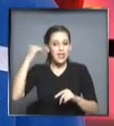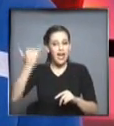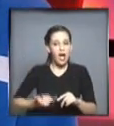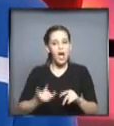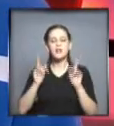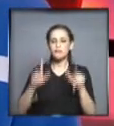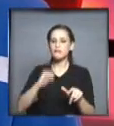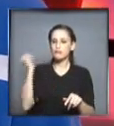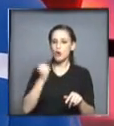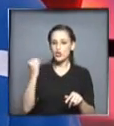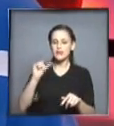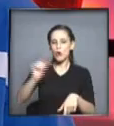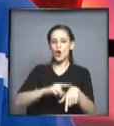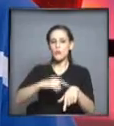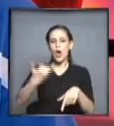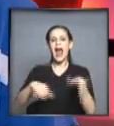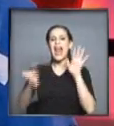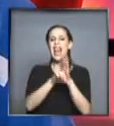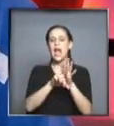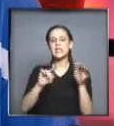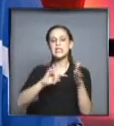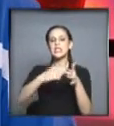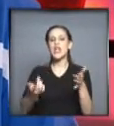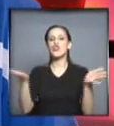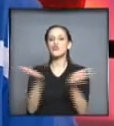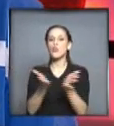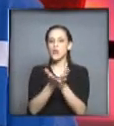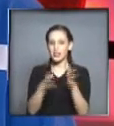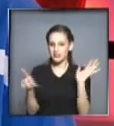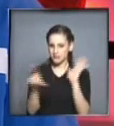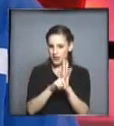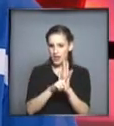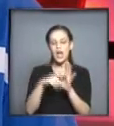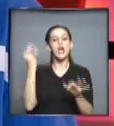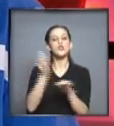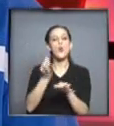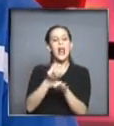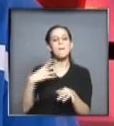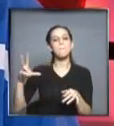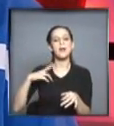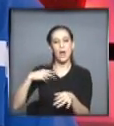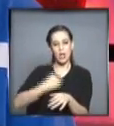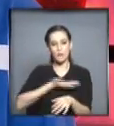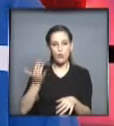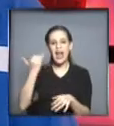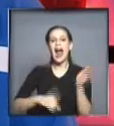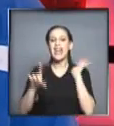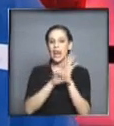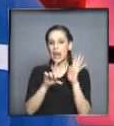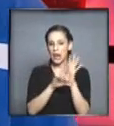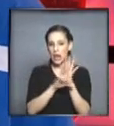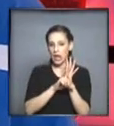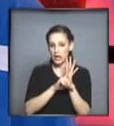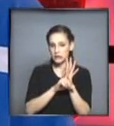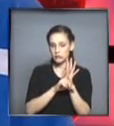profundiza mucho con... Hace poco salió una ley que se llama la Ley de Centro de Estudiantes, sí, que tanto escuelas privadas como públicas tienen una ley que les implica, o